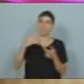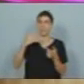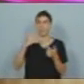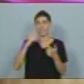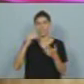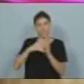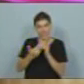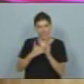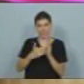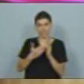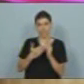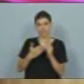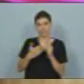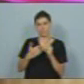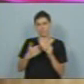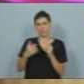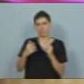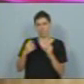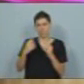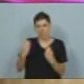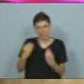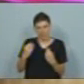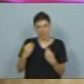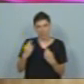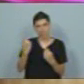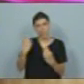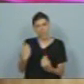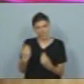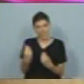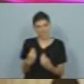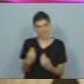mozzarella. ¿Con la promoción qué? ¿Me llevo una de qué?